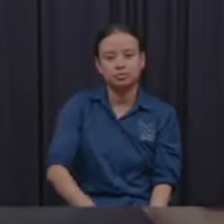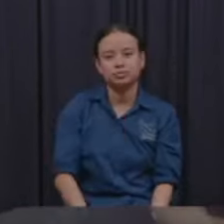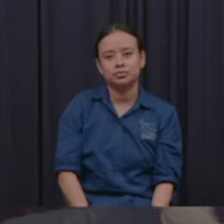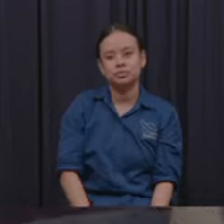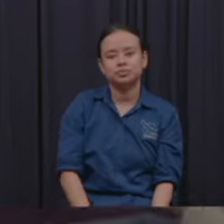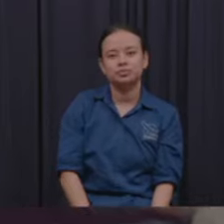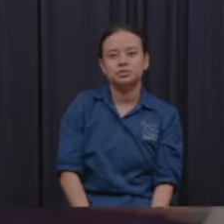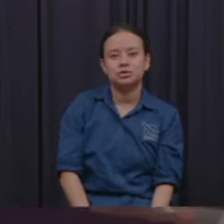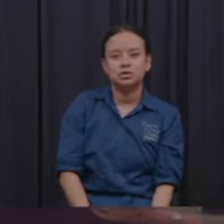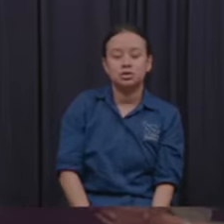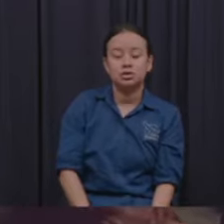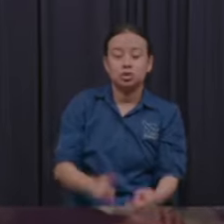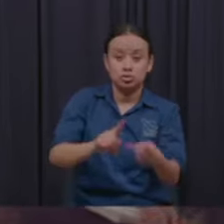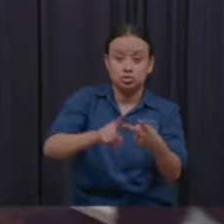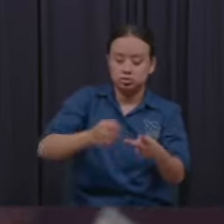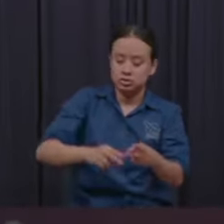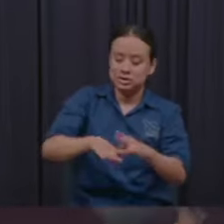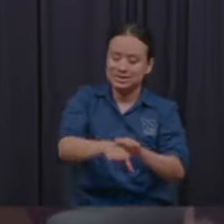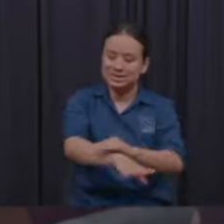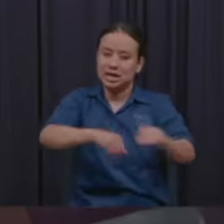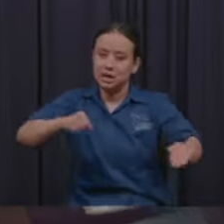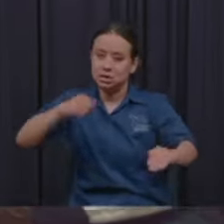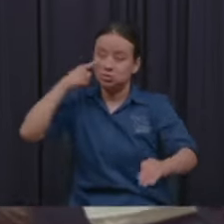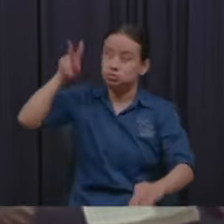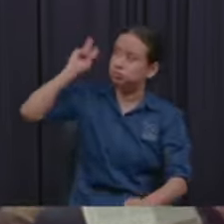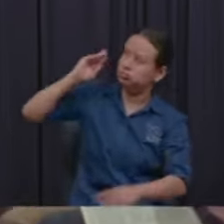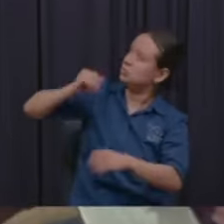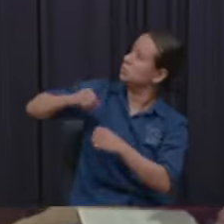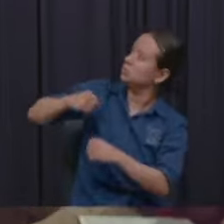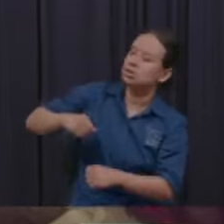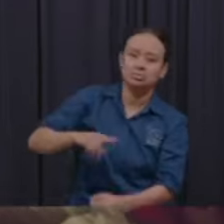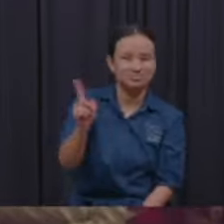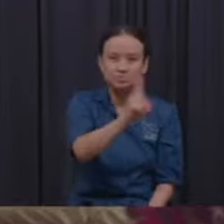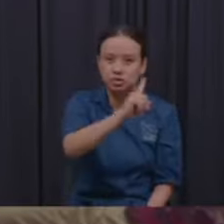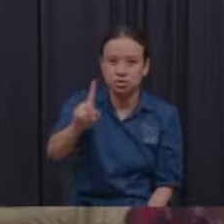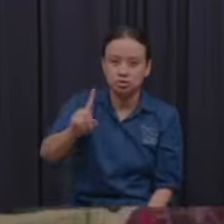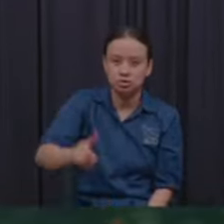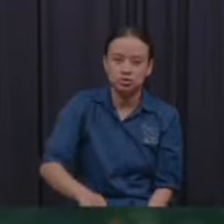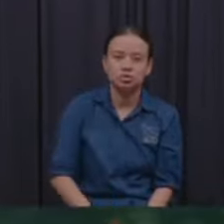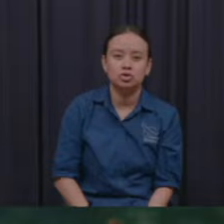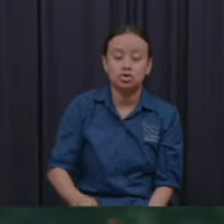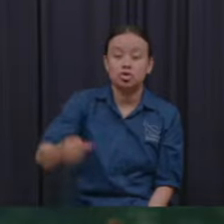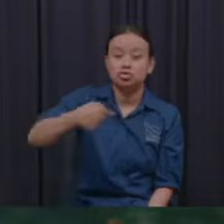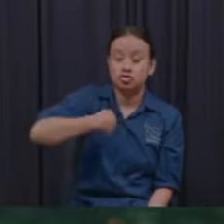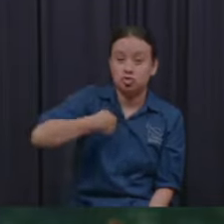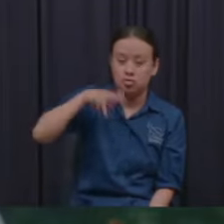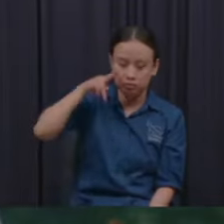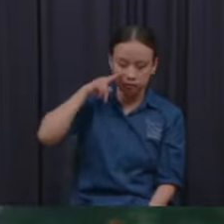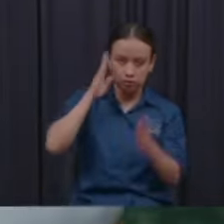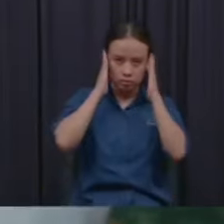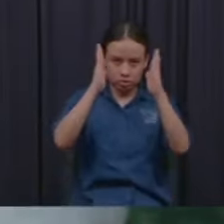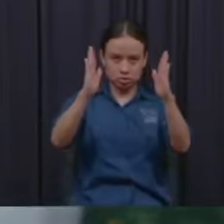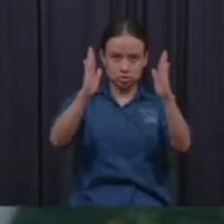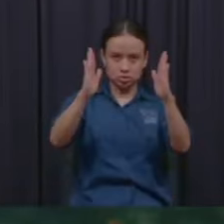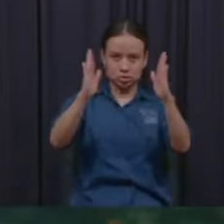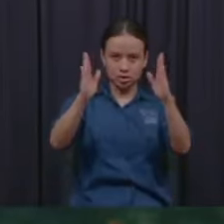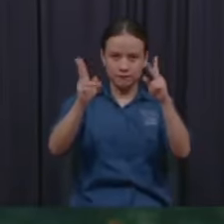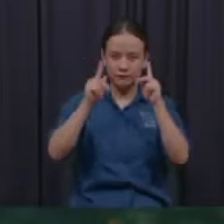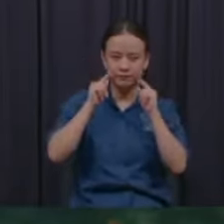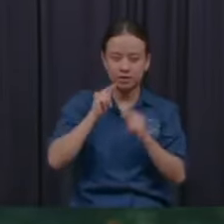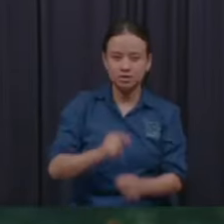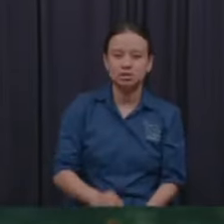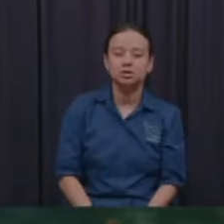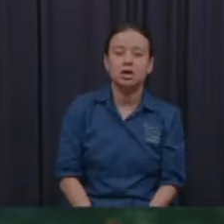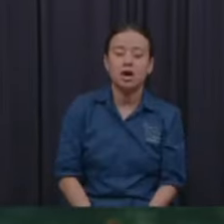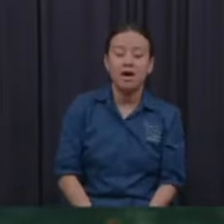No es que vas saliendo y vas mirando, pero se me queda. Ya no mires atrás. ¿Se